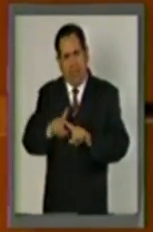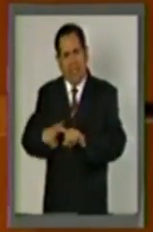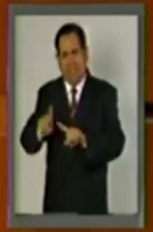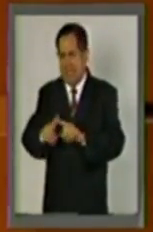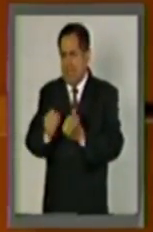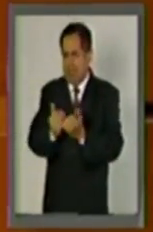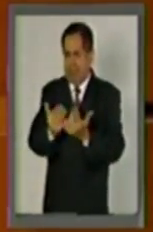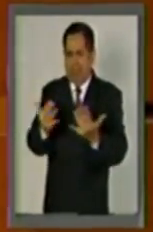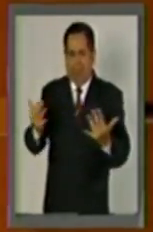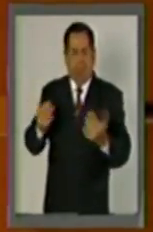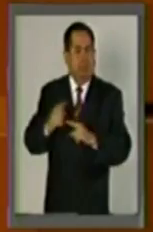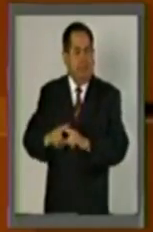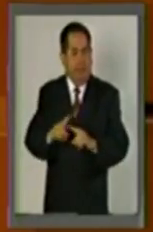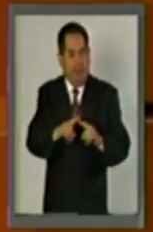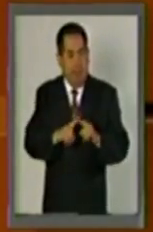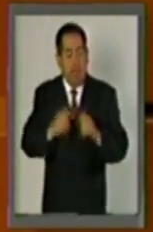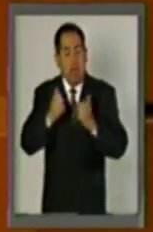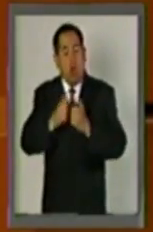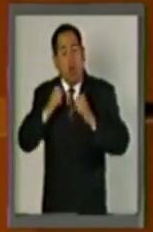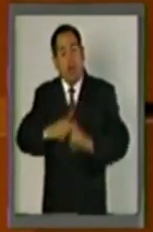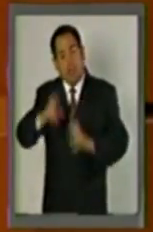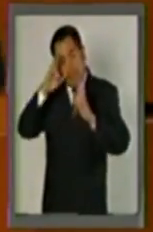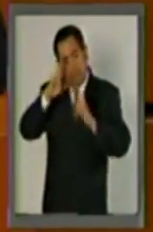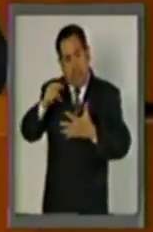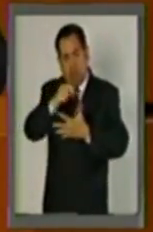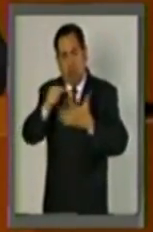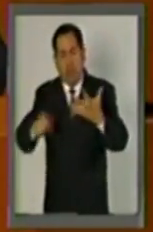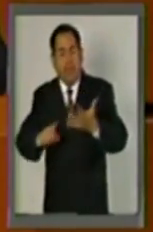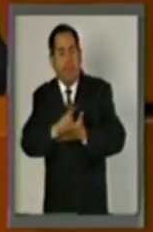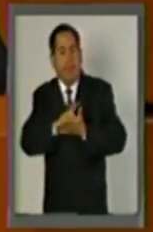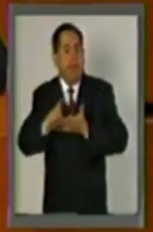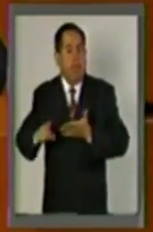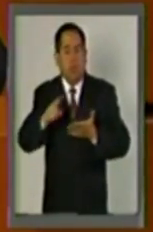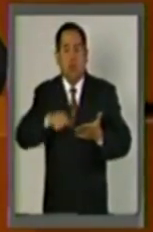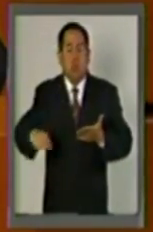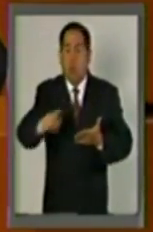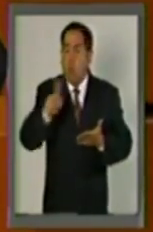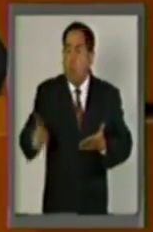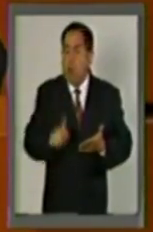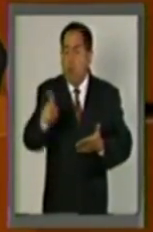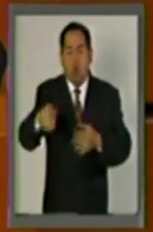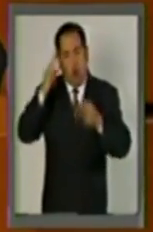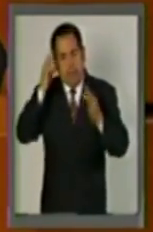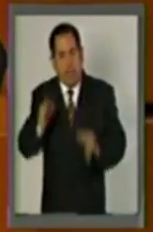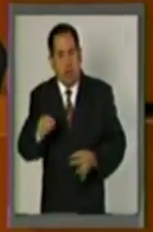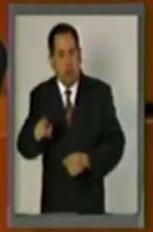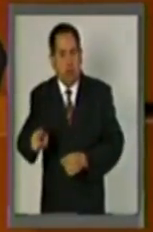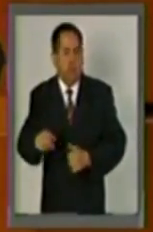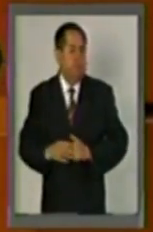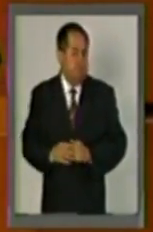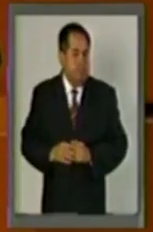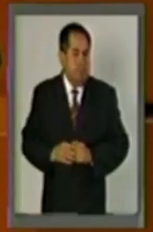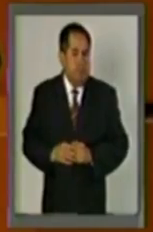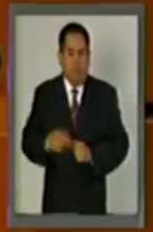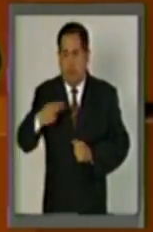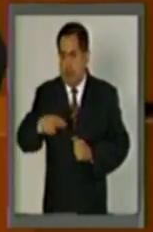de México como el respeto íntegro de los derechos de los pueblos originarios.